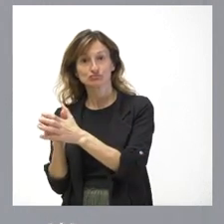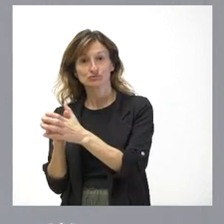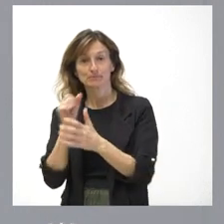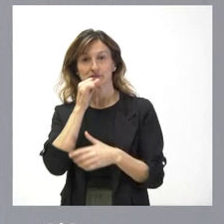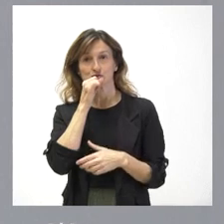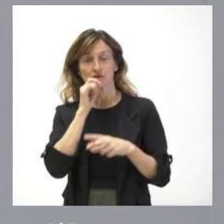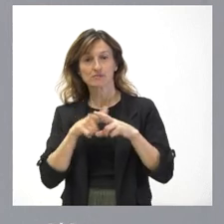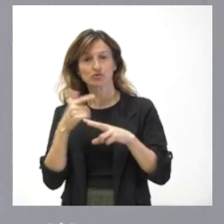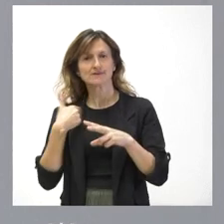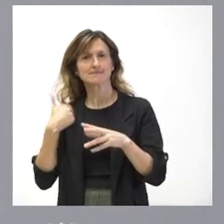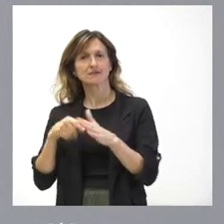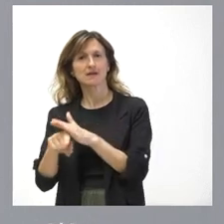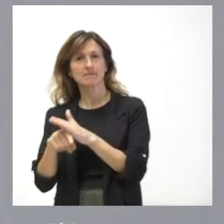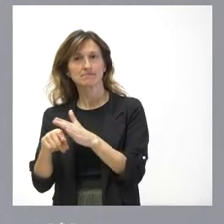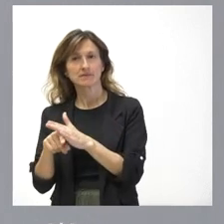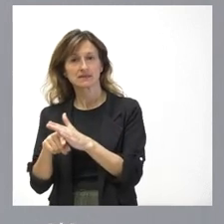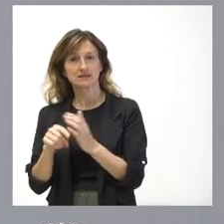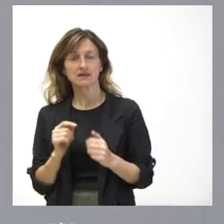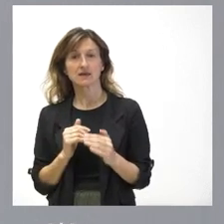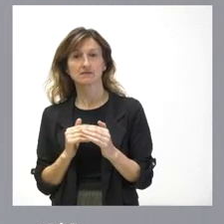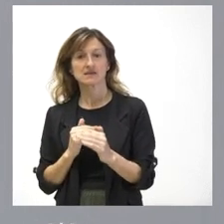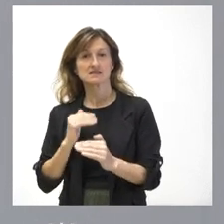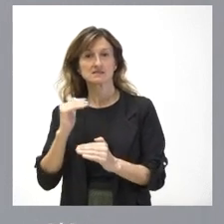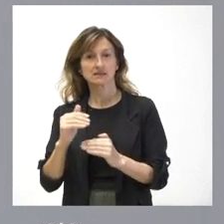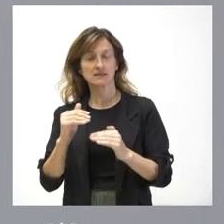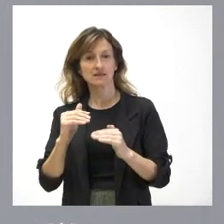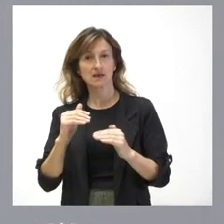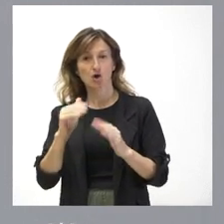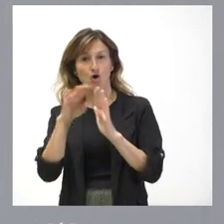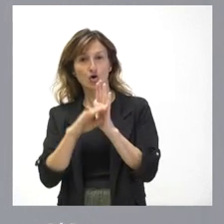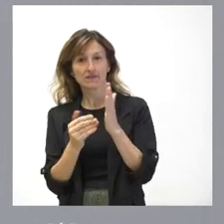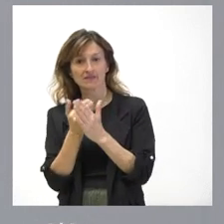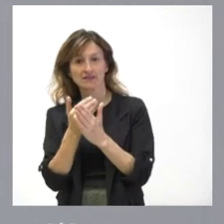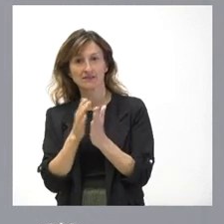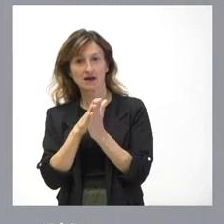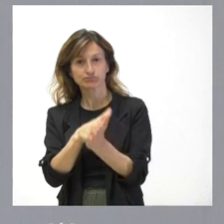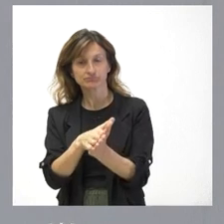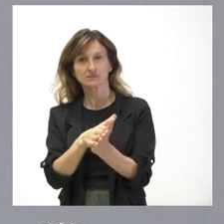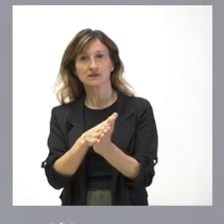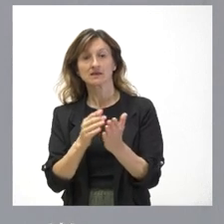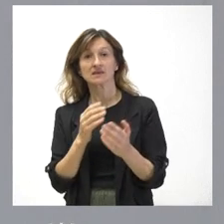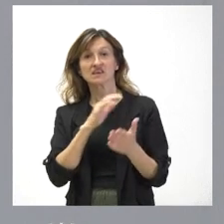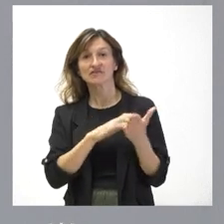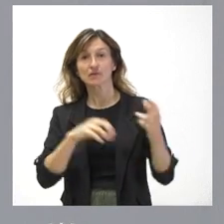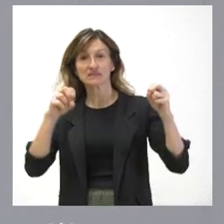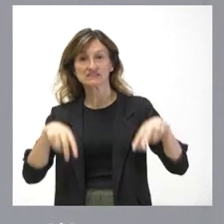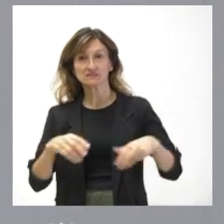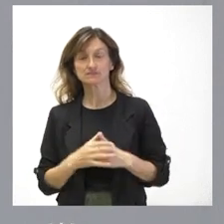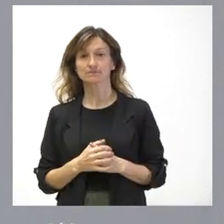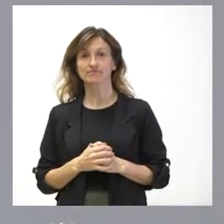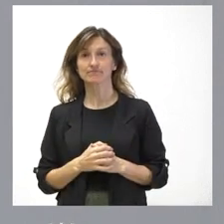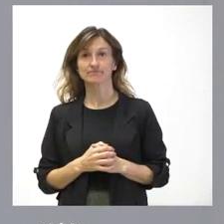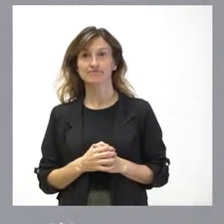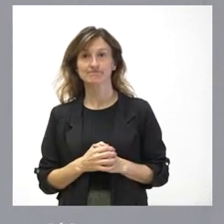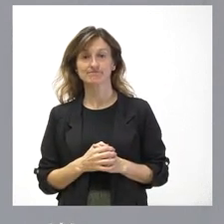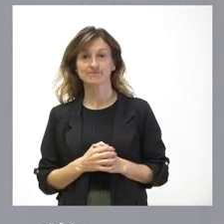tramite Ya que vaya al siguiente pleno del orden del día y que no se solicite informe del consejo consultivo y por